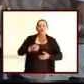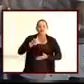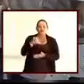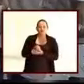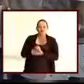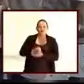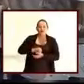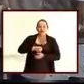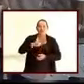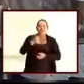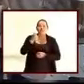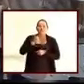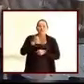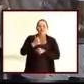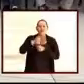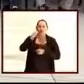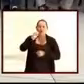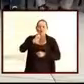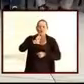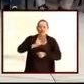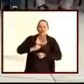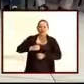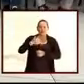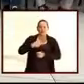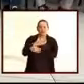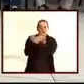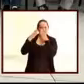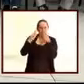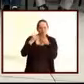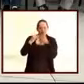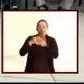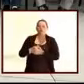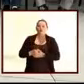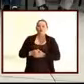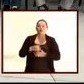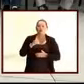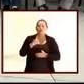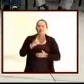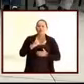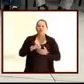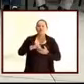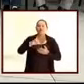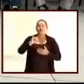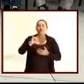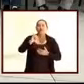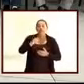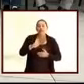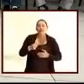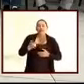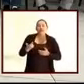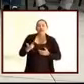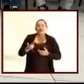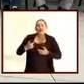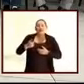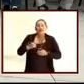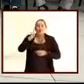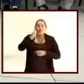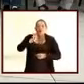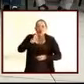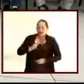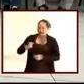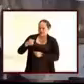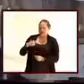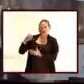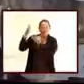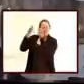me educó mi abuelita Cholita. Y así tuve la oportunidad de que mujeres me formaran en el rigor más